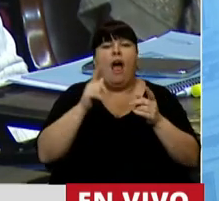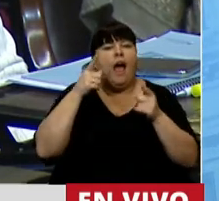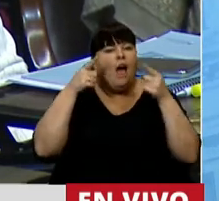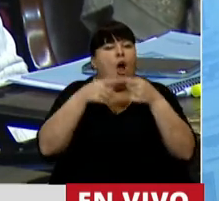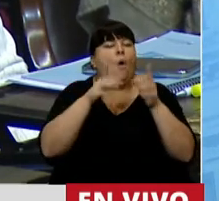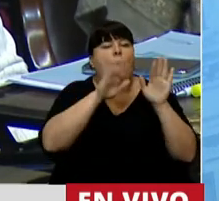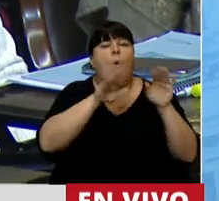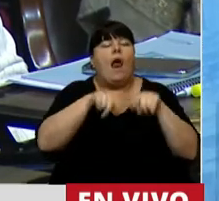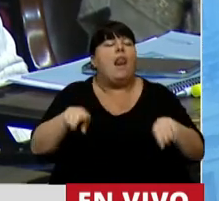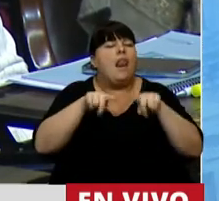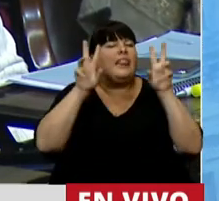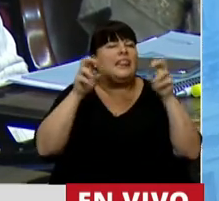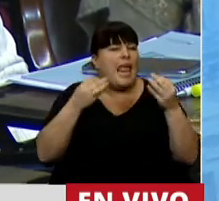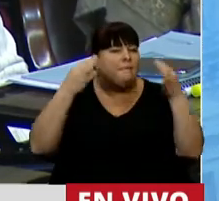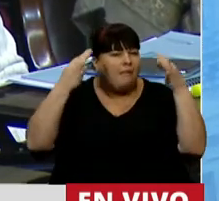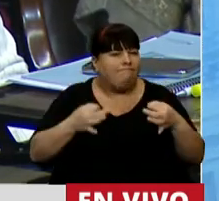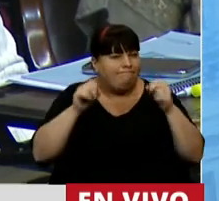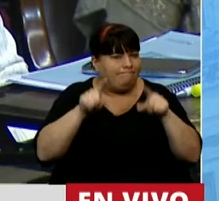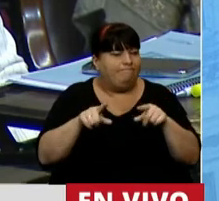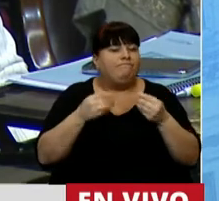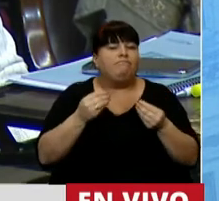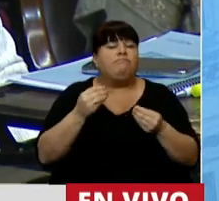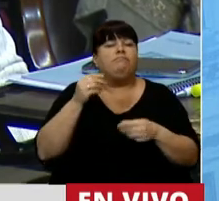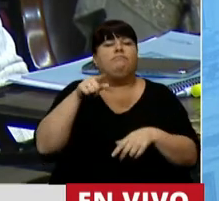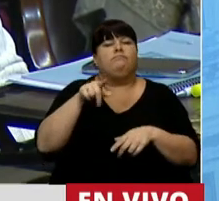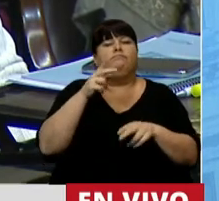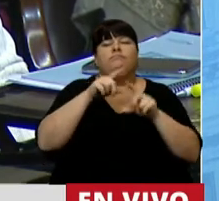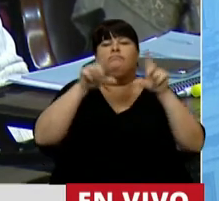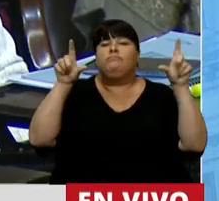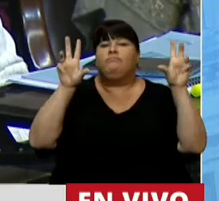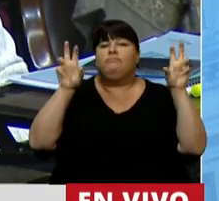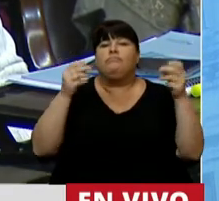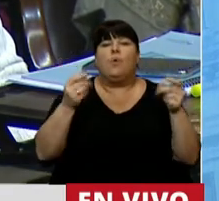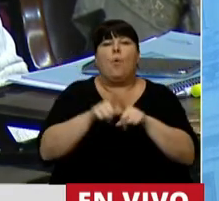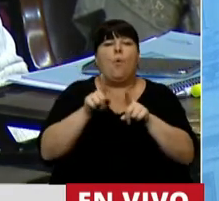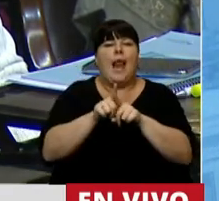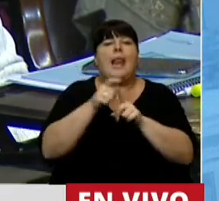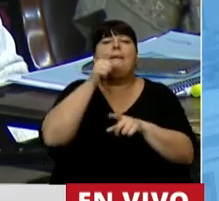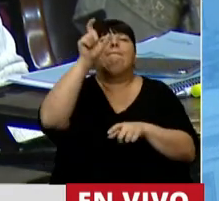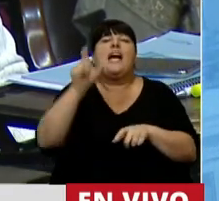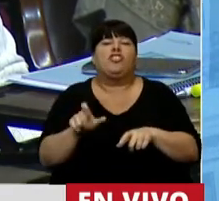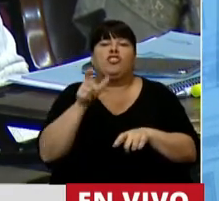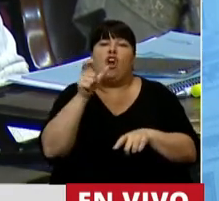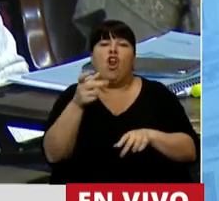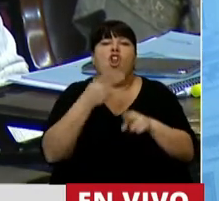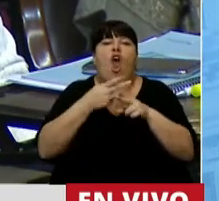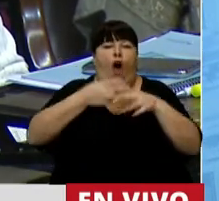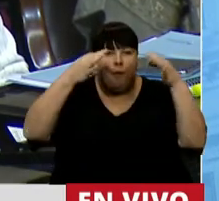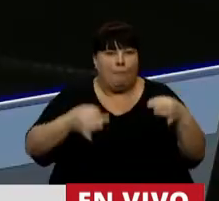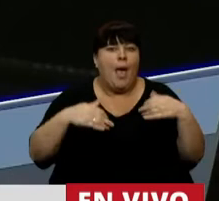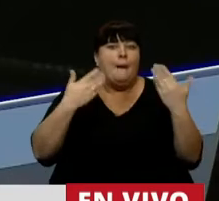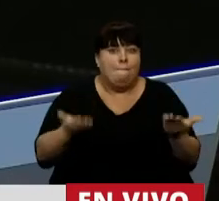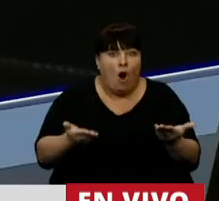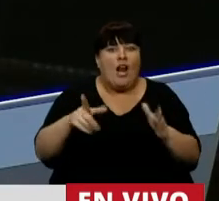patrón, una característica específica, y es que han llevado el nombre de personas, han llevado nombres propios. Por